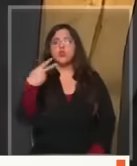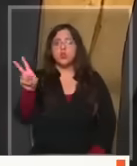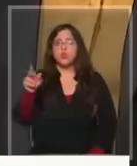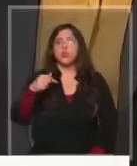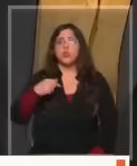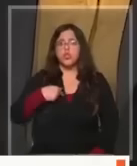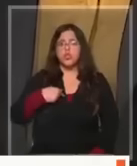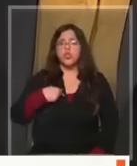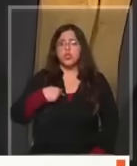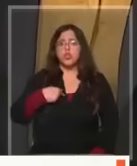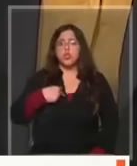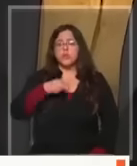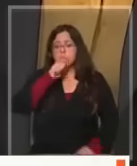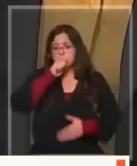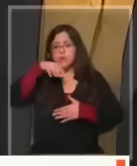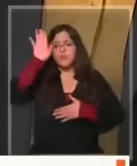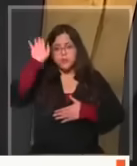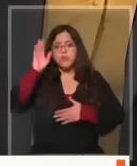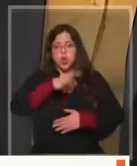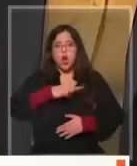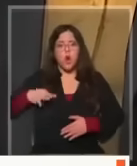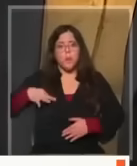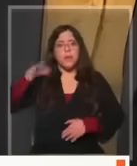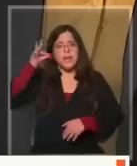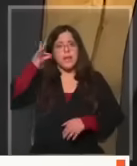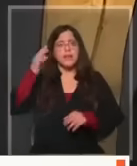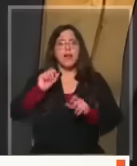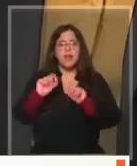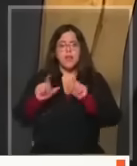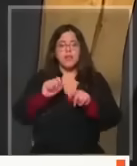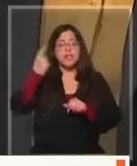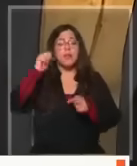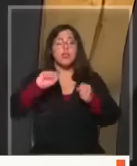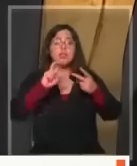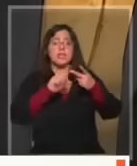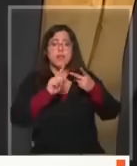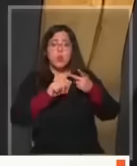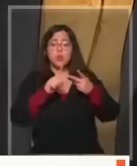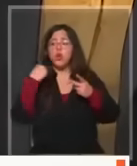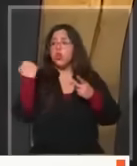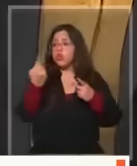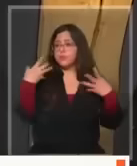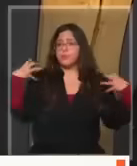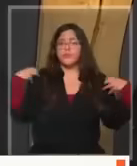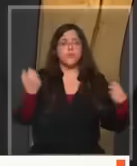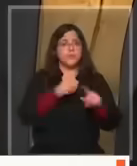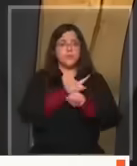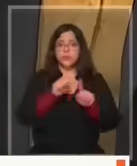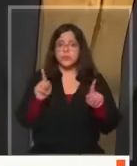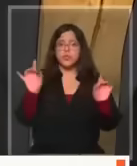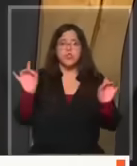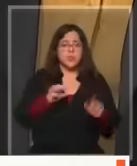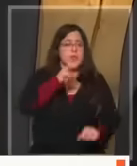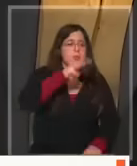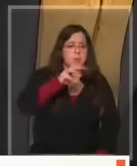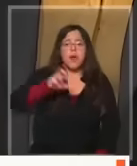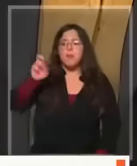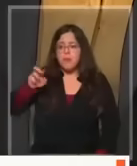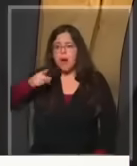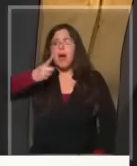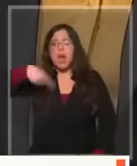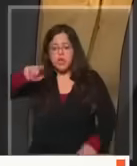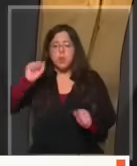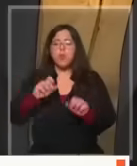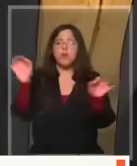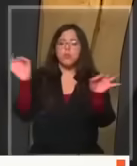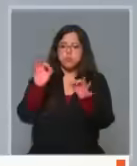a lo menos como ministra de defensa pero en segundo lugar legalmente no nos corresponde son solo los madres y padres los que se pueden referir al